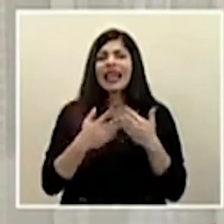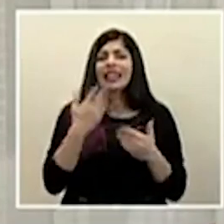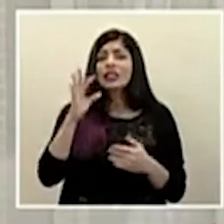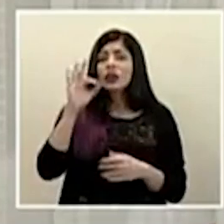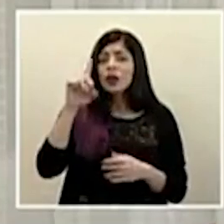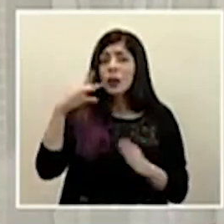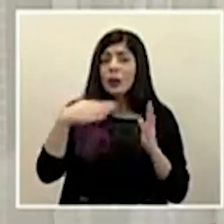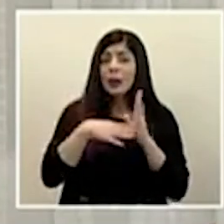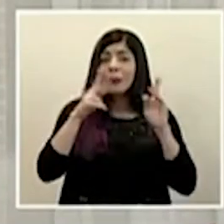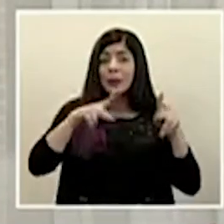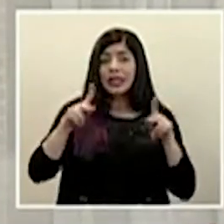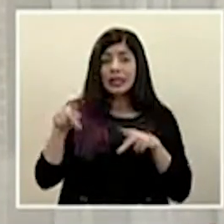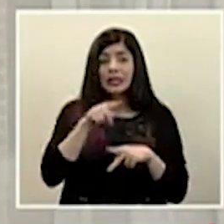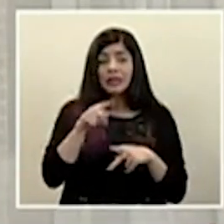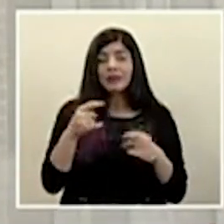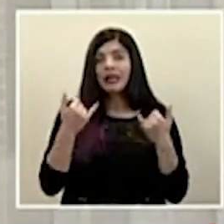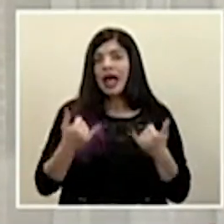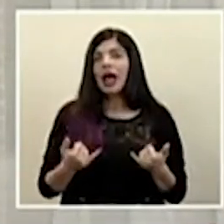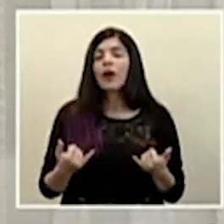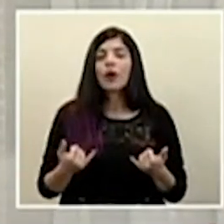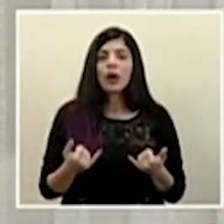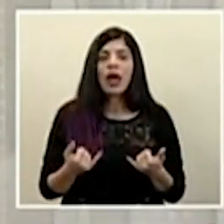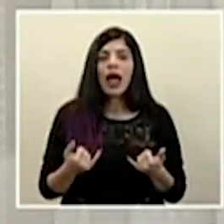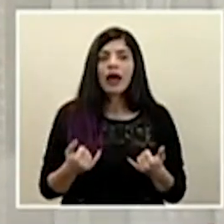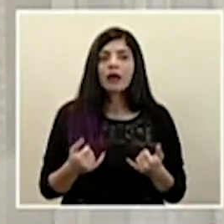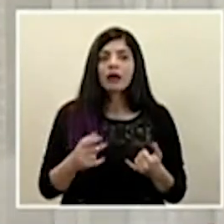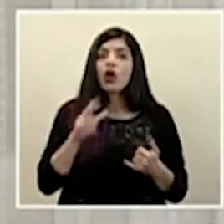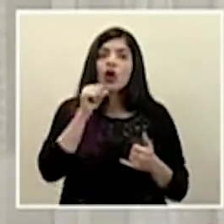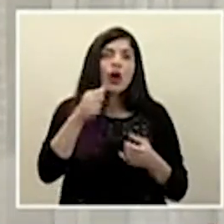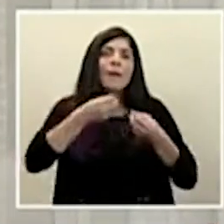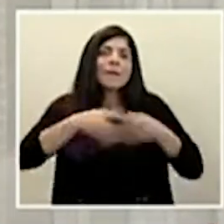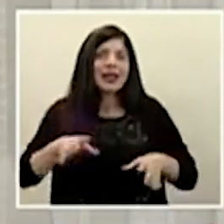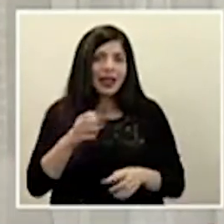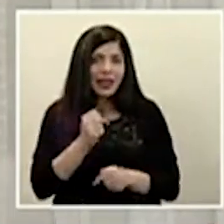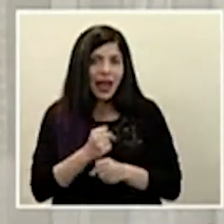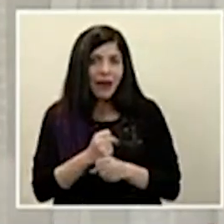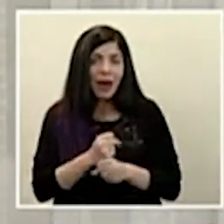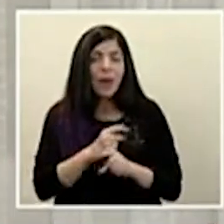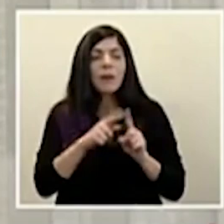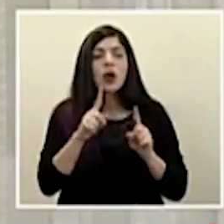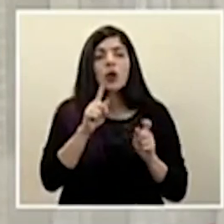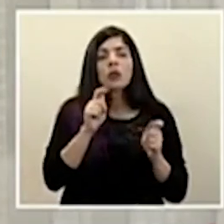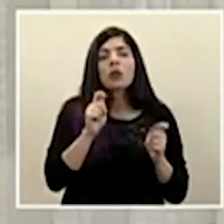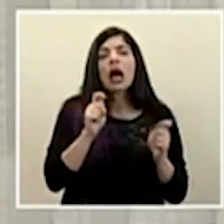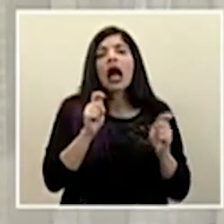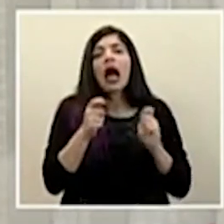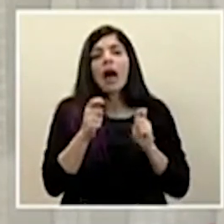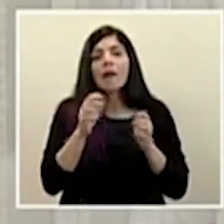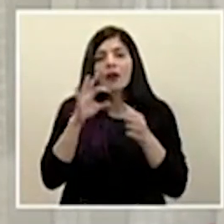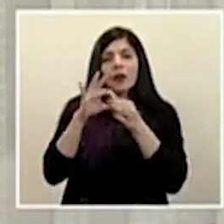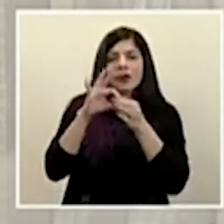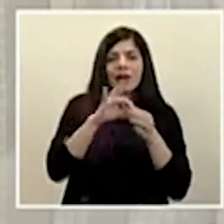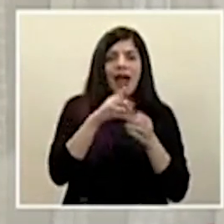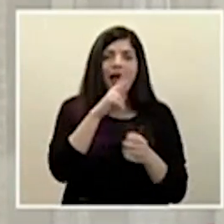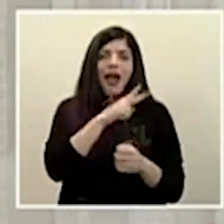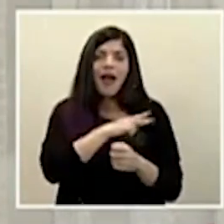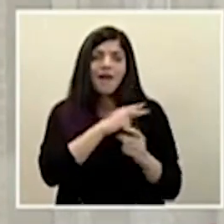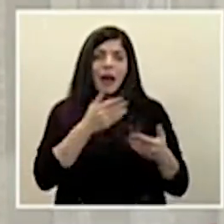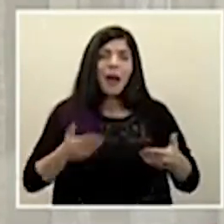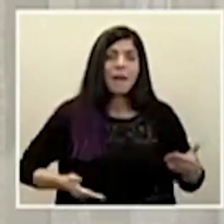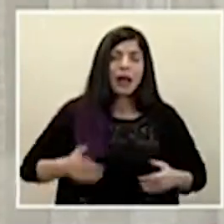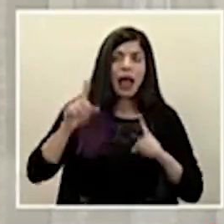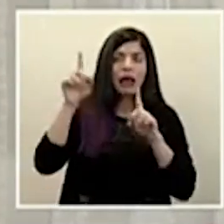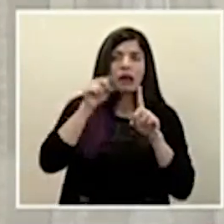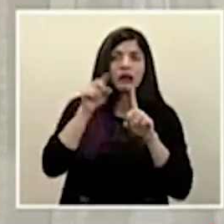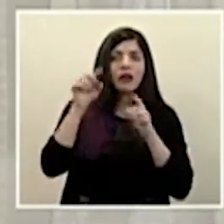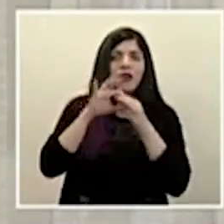mil personas que hoy no se han quedado sin empleo, sino que con una variación en su relación laboral nos permite no solo